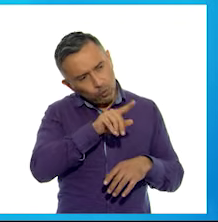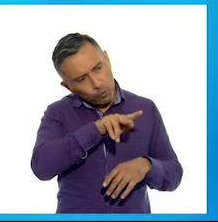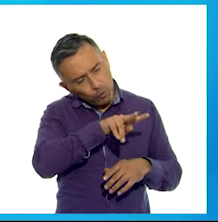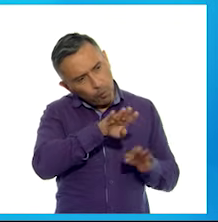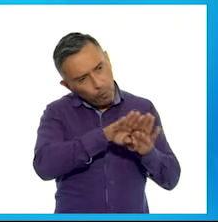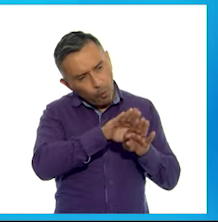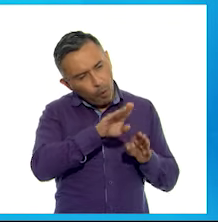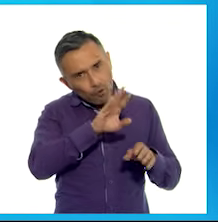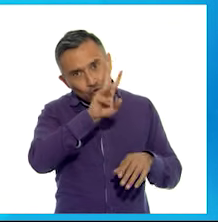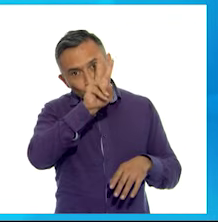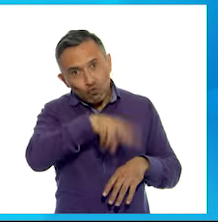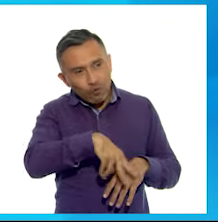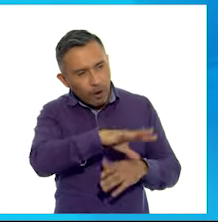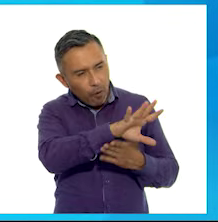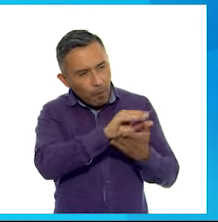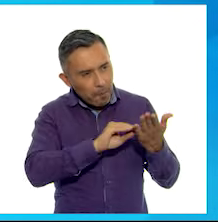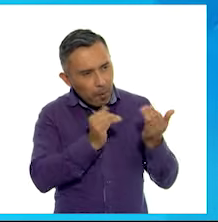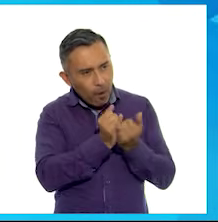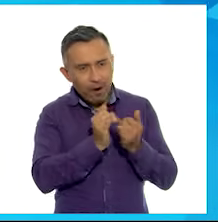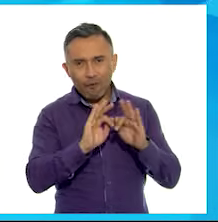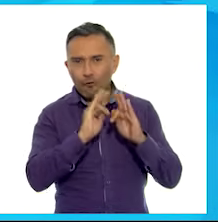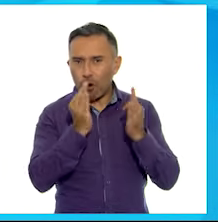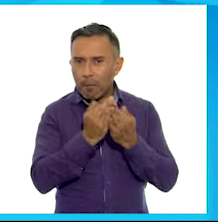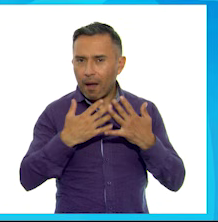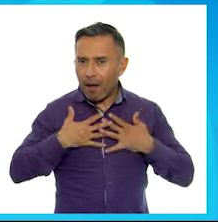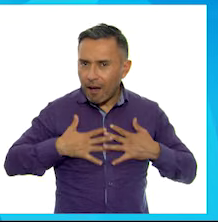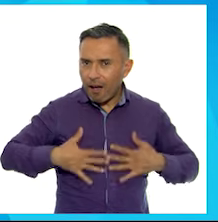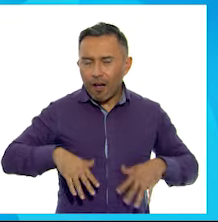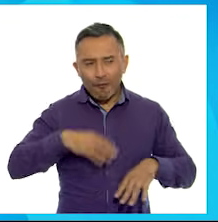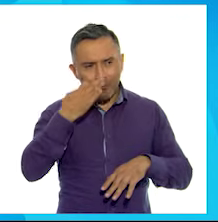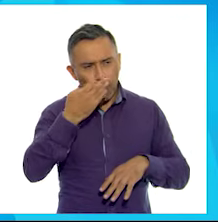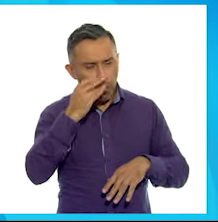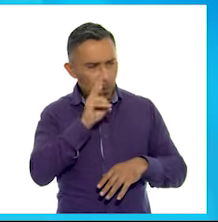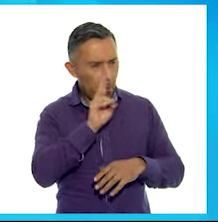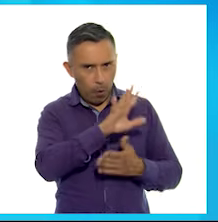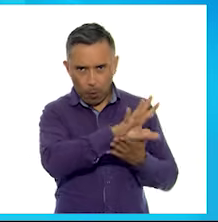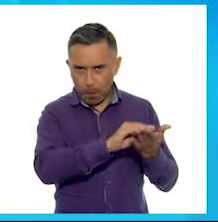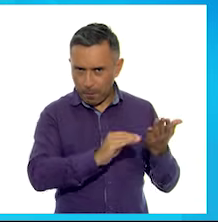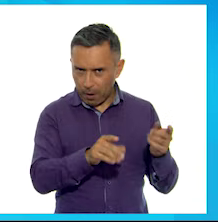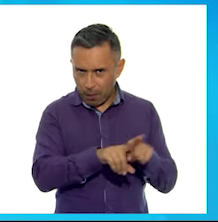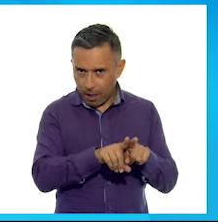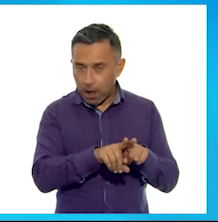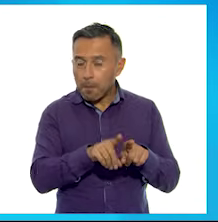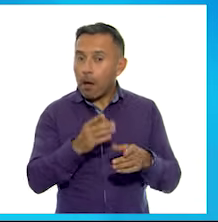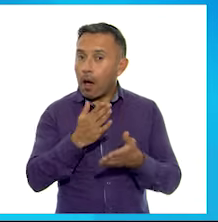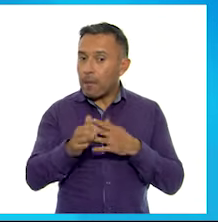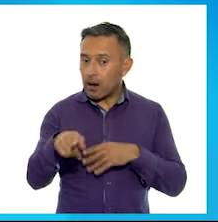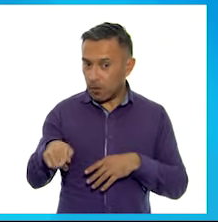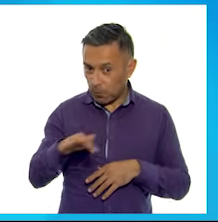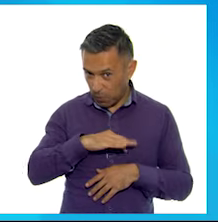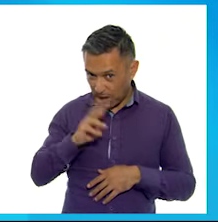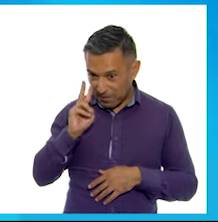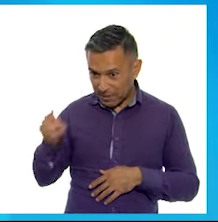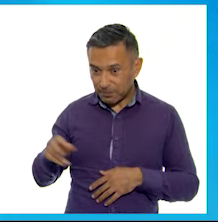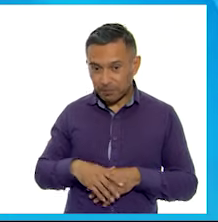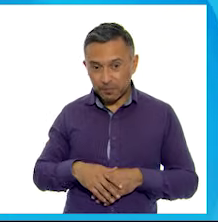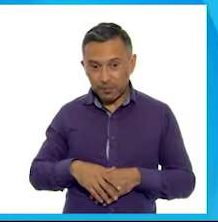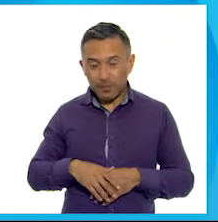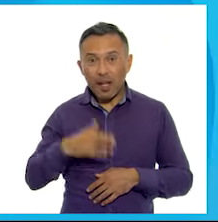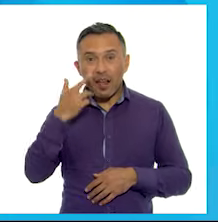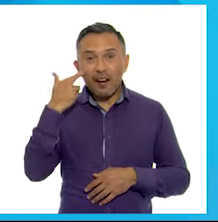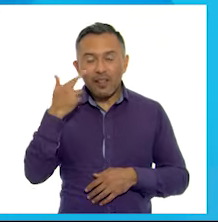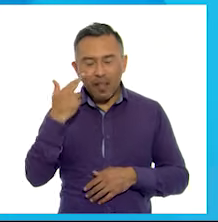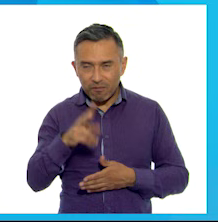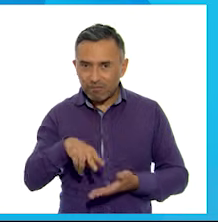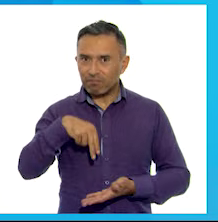eran las figuras de las aves como son y de las flores como son. Pero ahí, ¿alguna vez has visto una rata así, parada en dos patas?